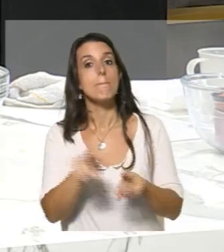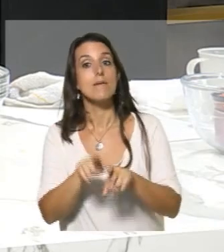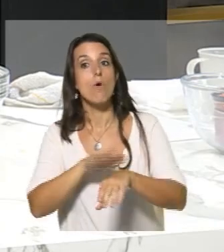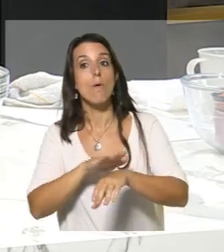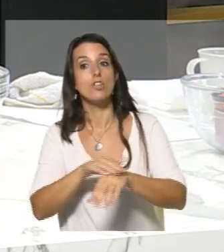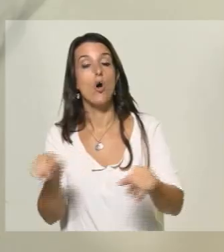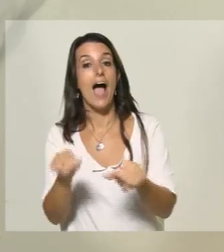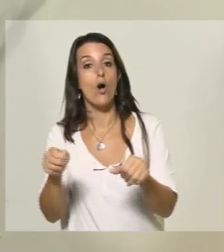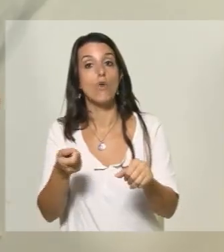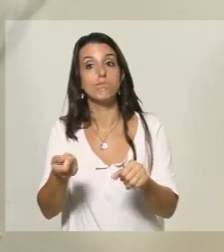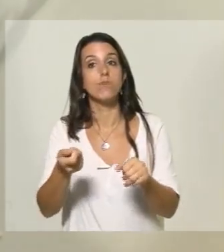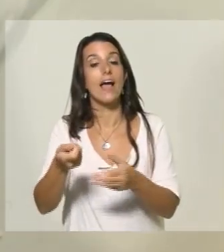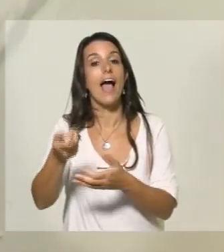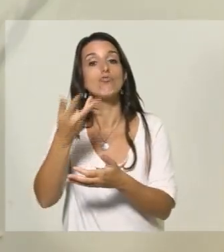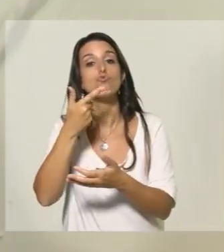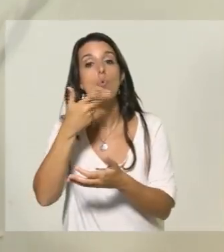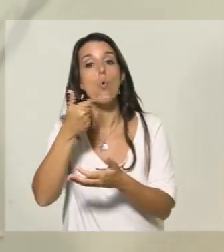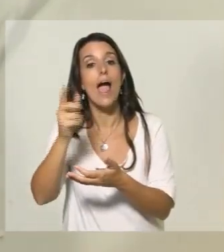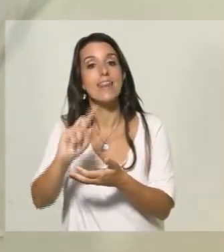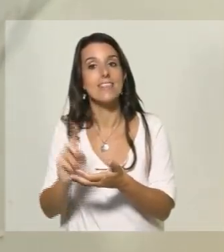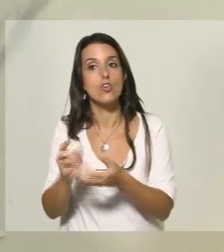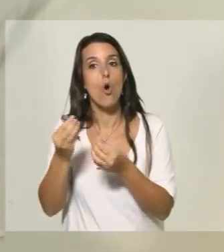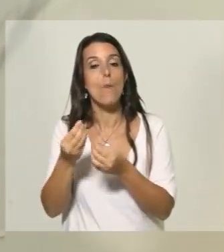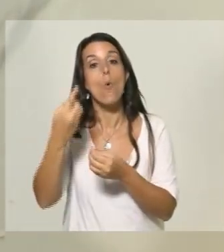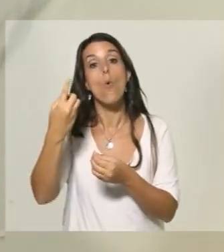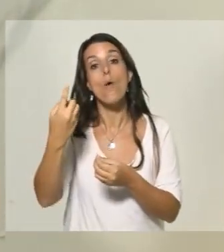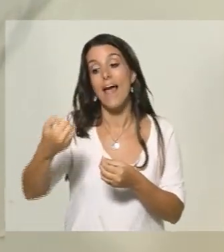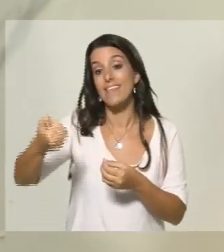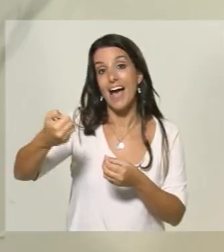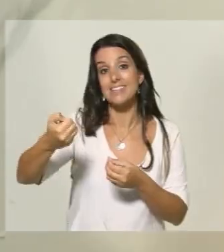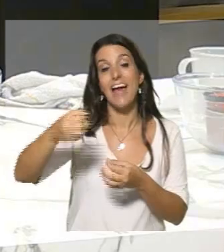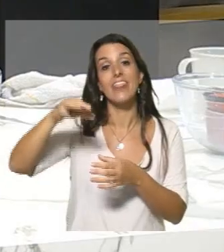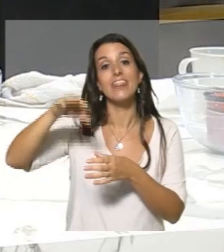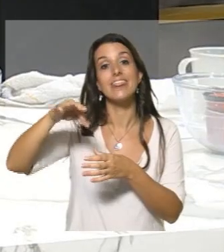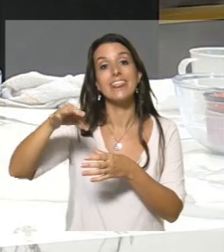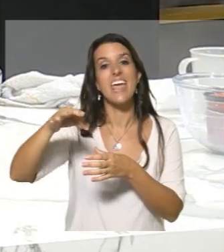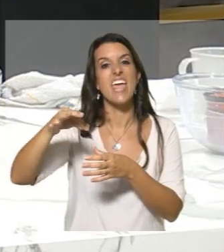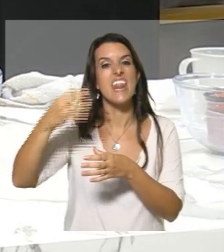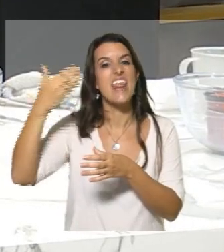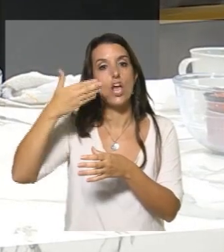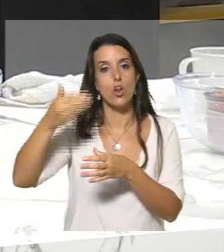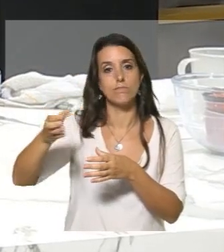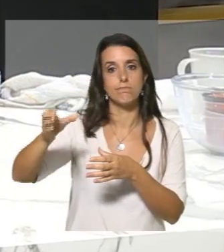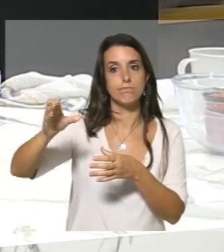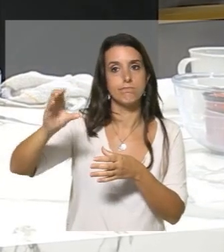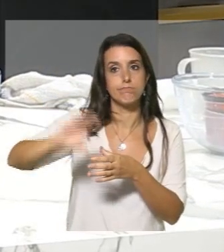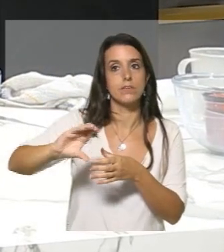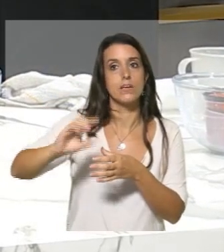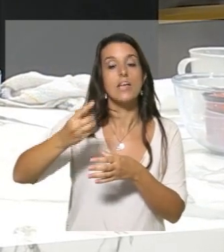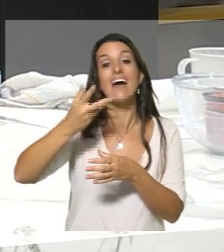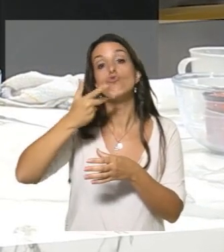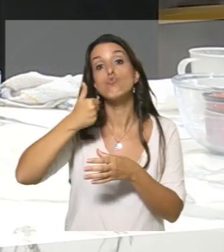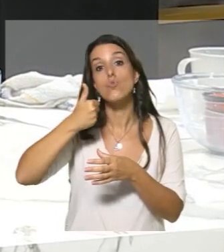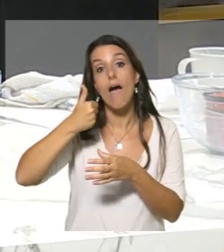haciendo acá el almíbar, ¿tá? Es un almíbar que se hace con una taza de té fuerte, de té negro, y después con una taza de